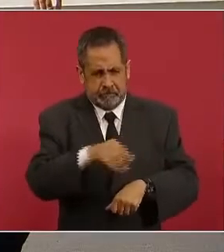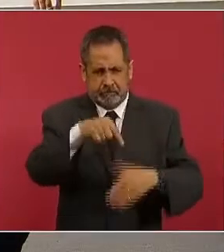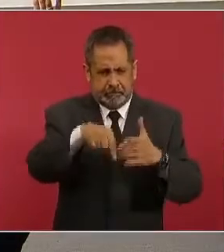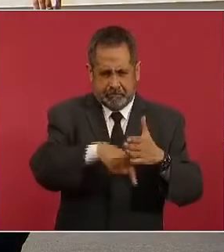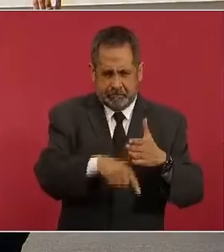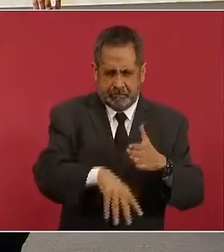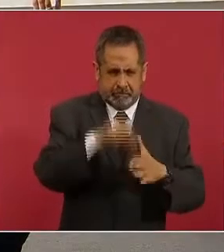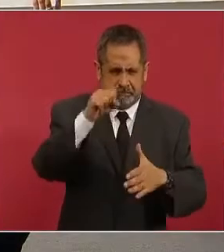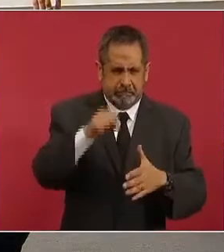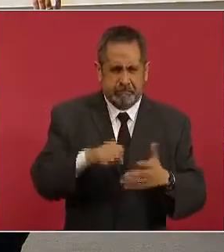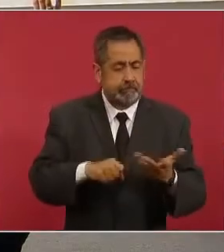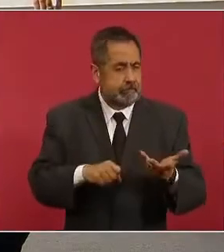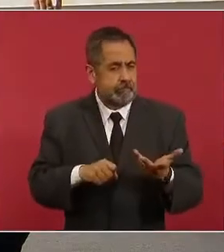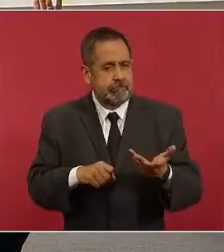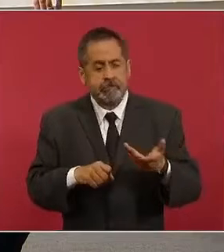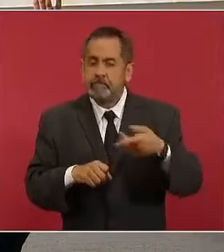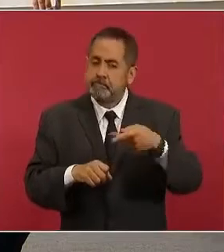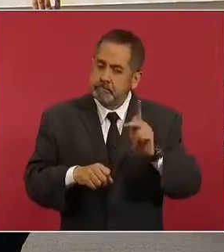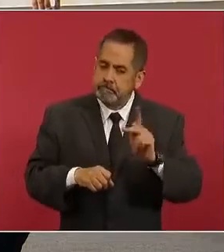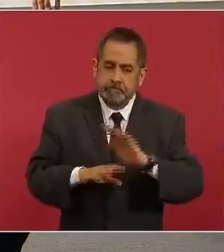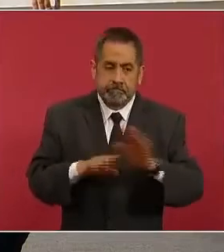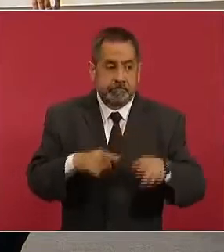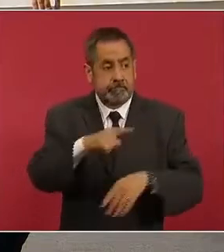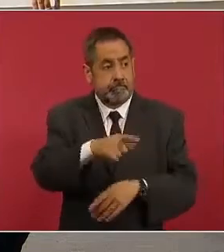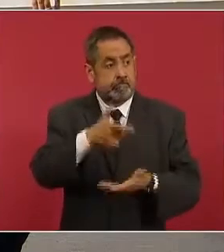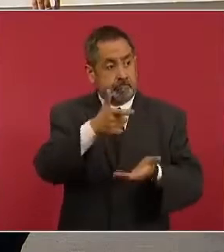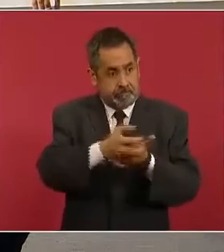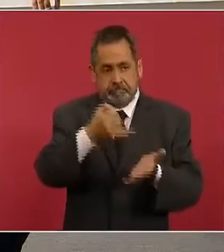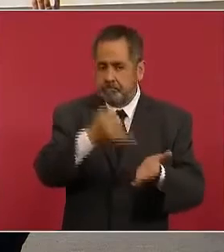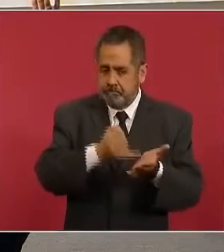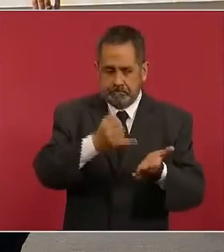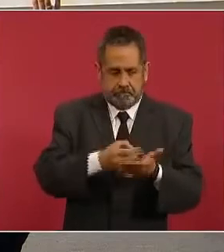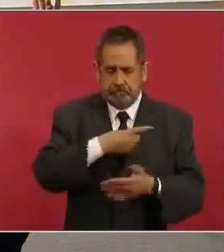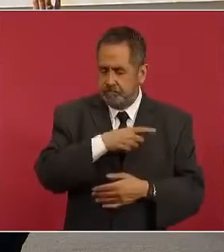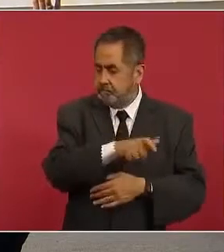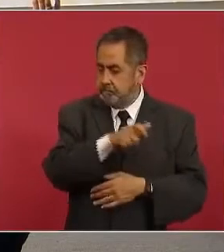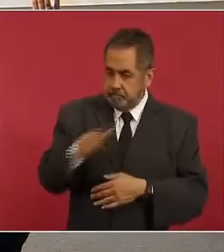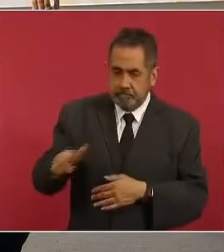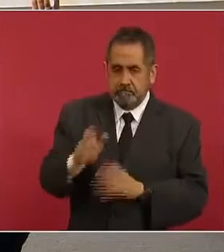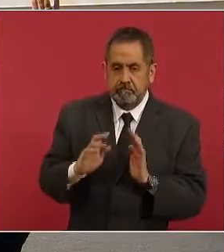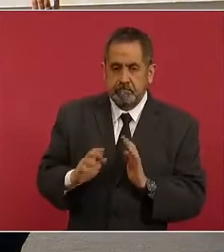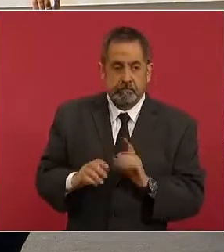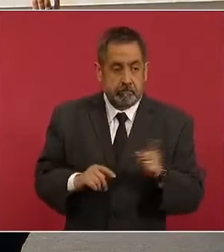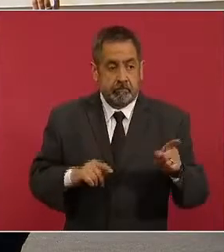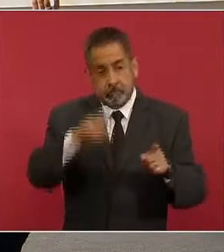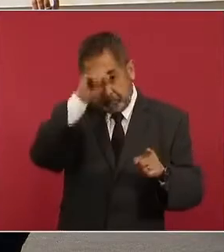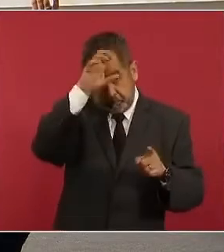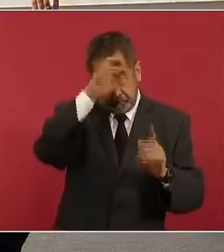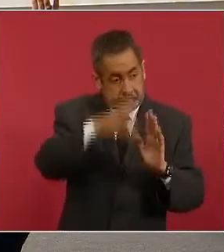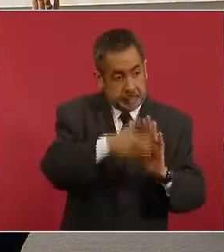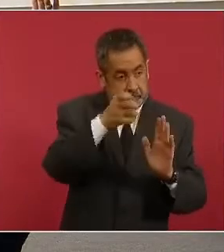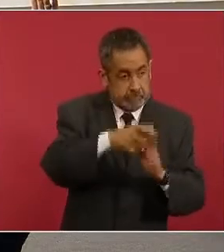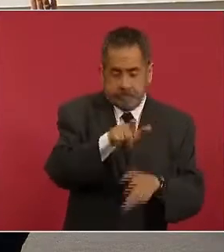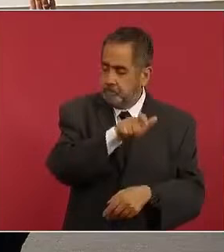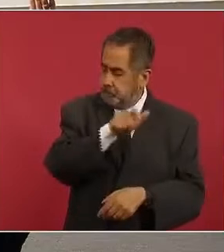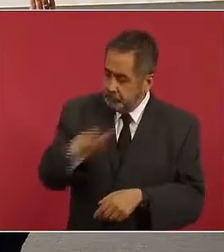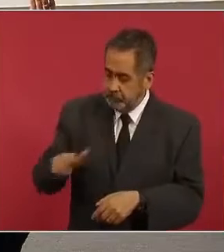Pero como ahora ya hay un impuesto para la explotación minera,